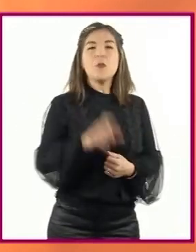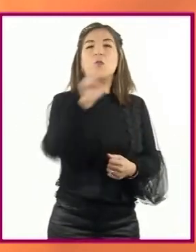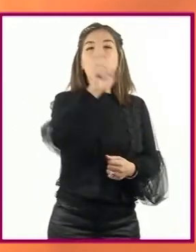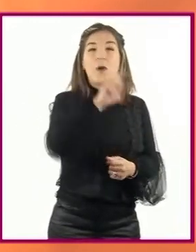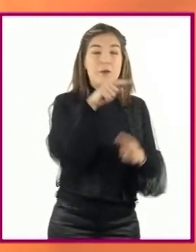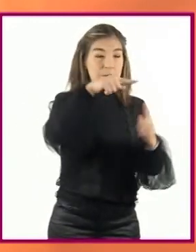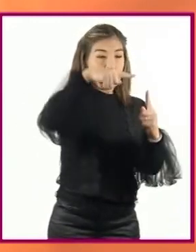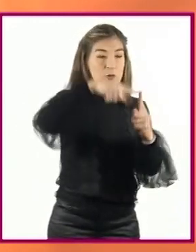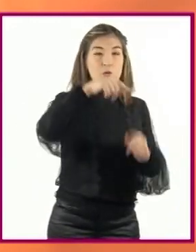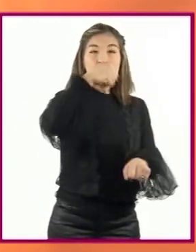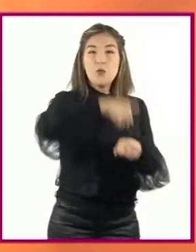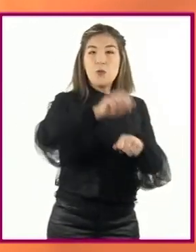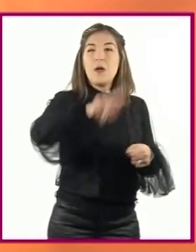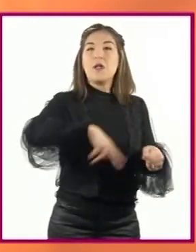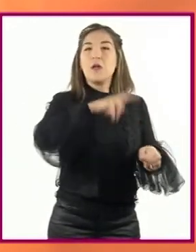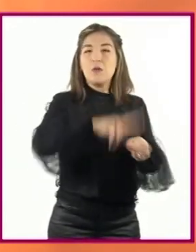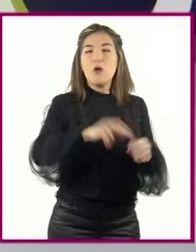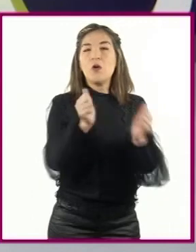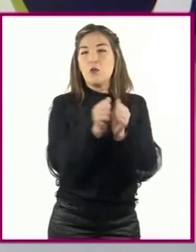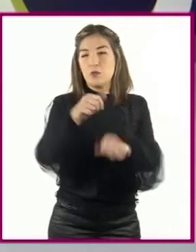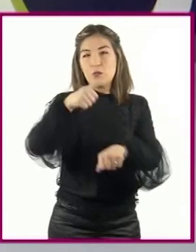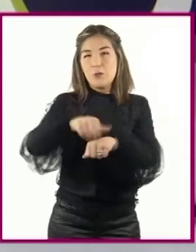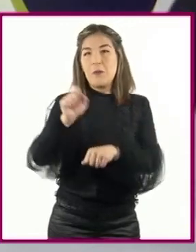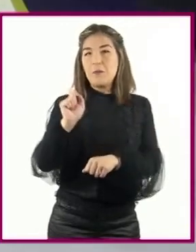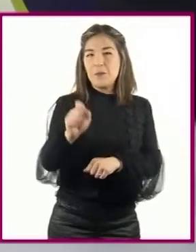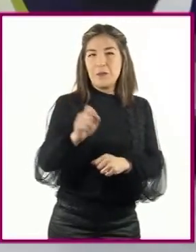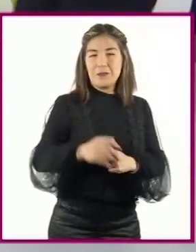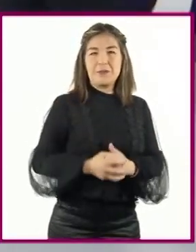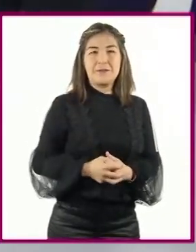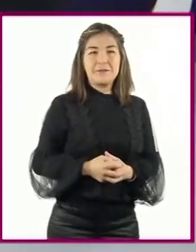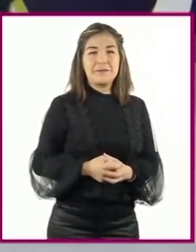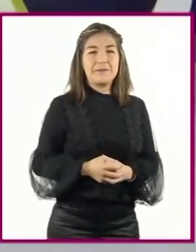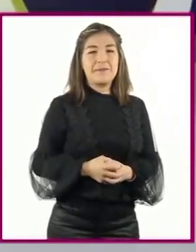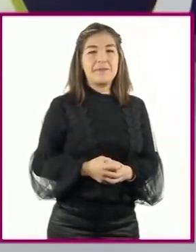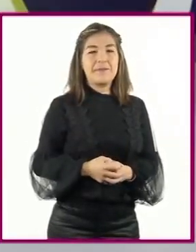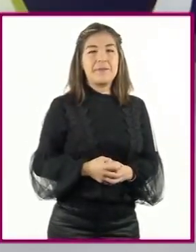divide un número natural entre un número decimal.